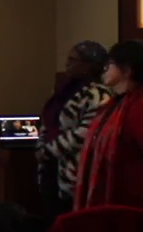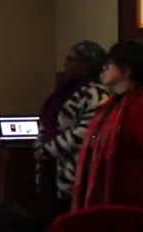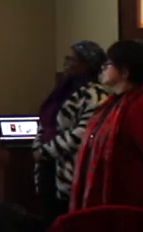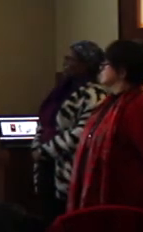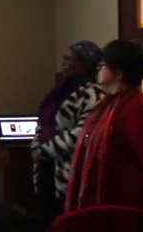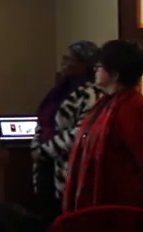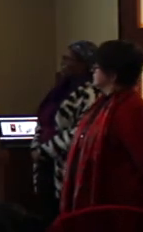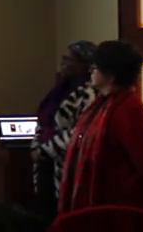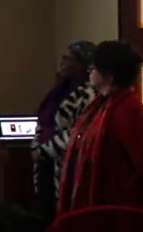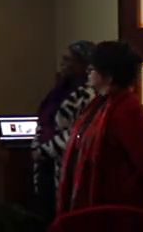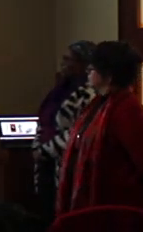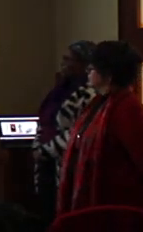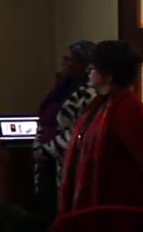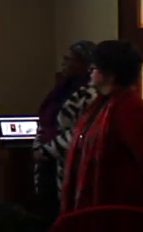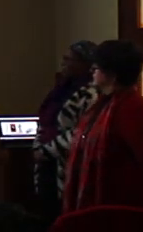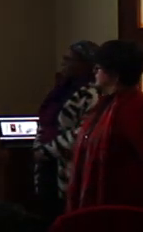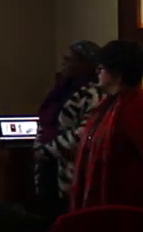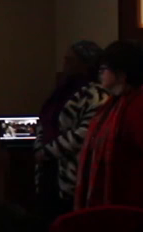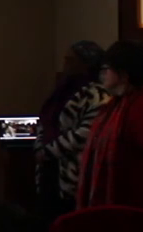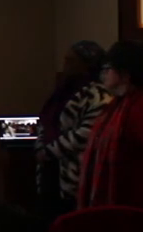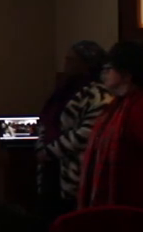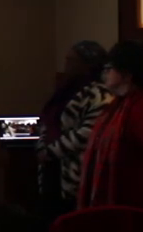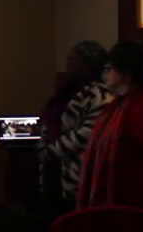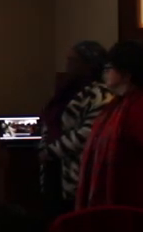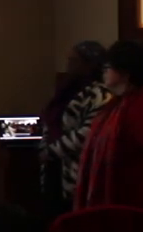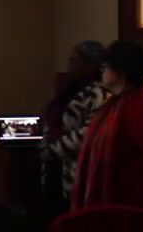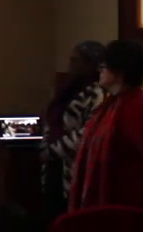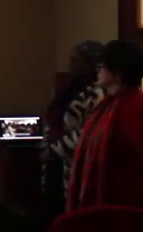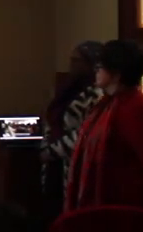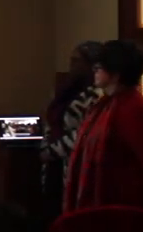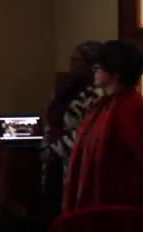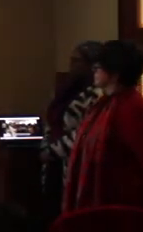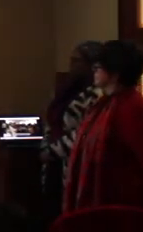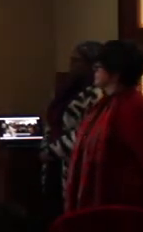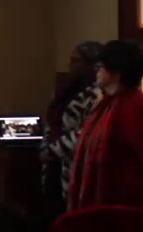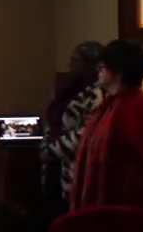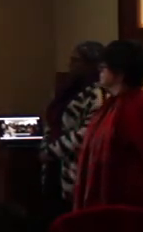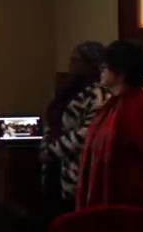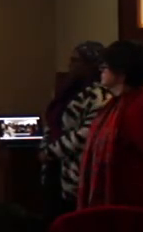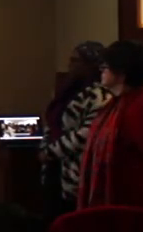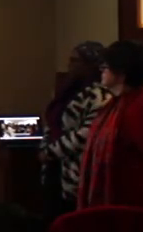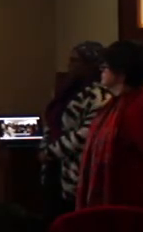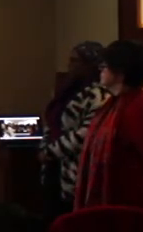de santo. En realidad es un conjunto y habla sobre el